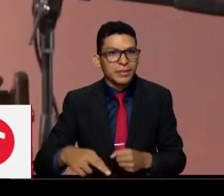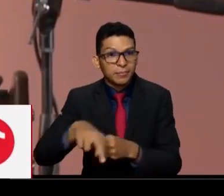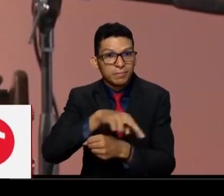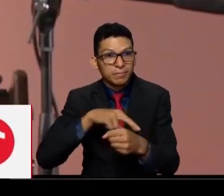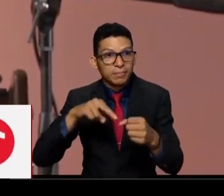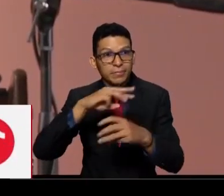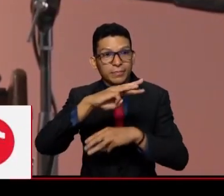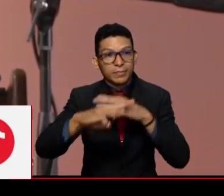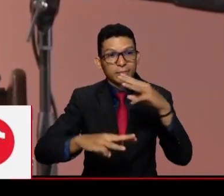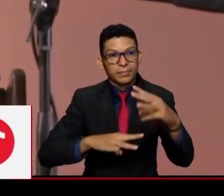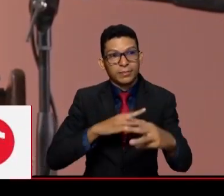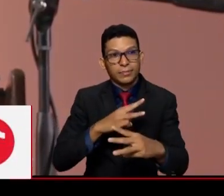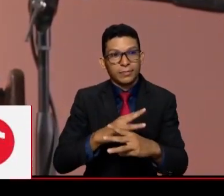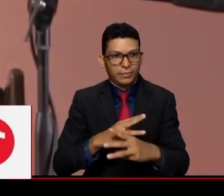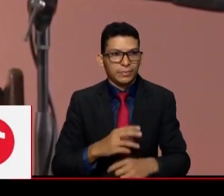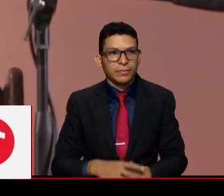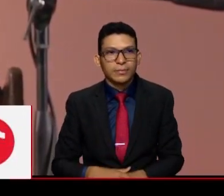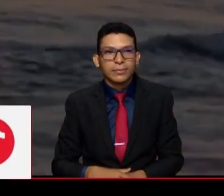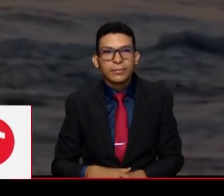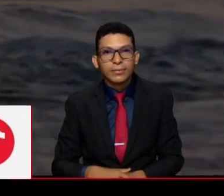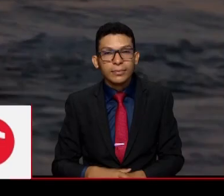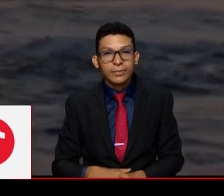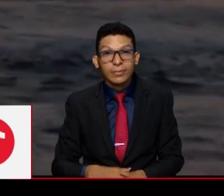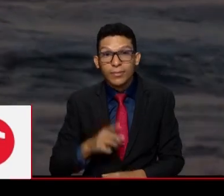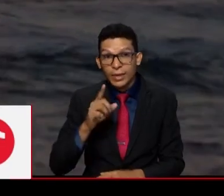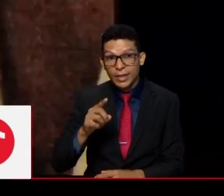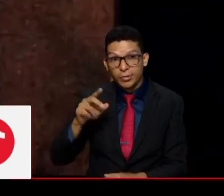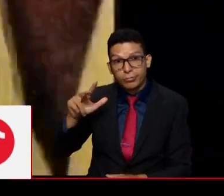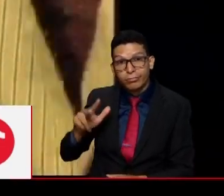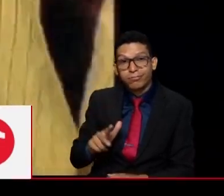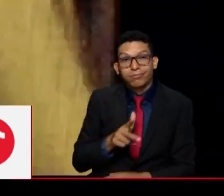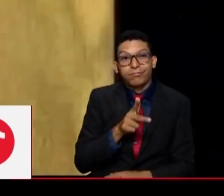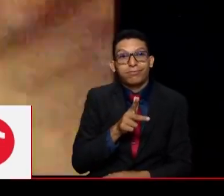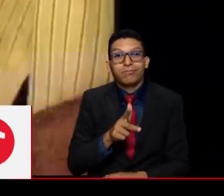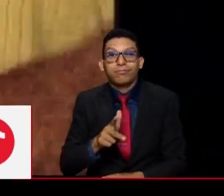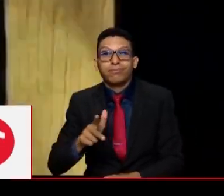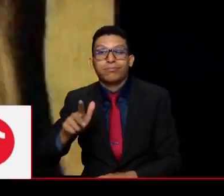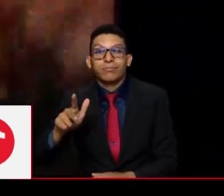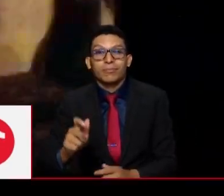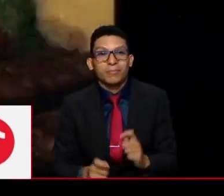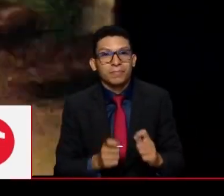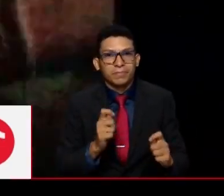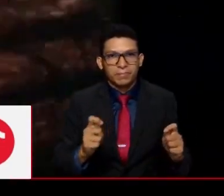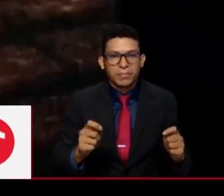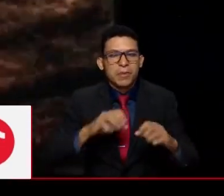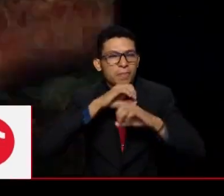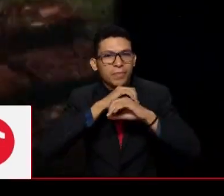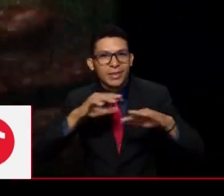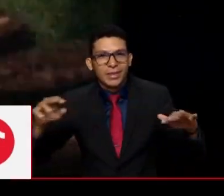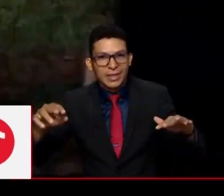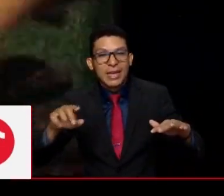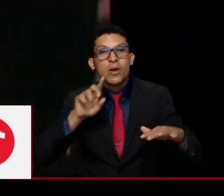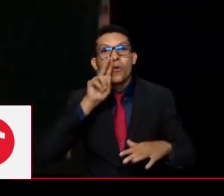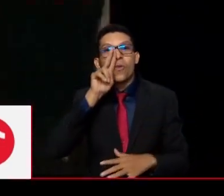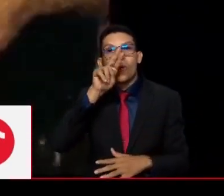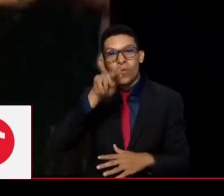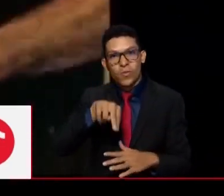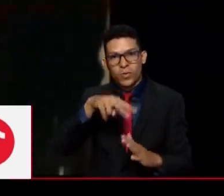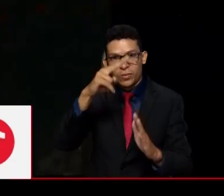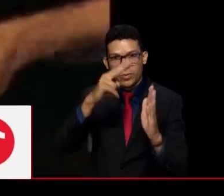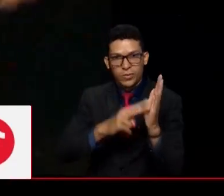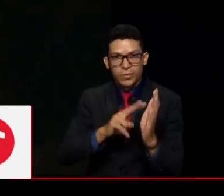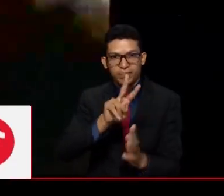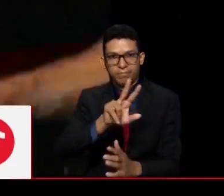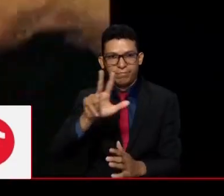regiones del mundo. Se espera que El viaje de la marimba se estrene durante el segundo semestre de este 2023, por supuesto a través de